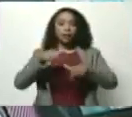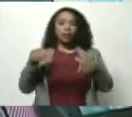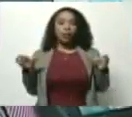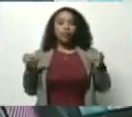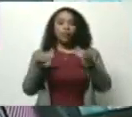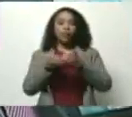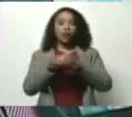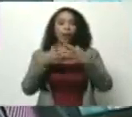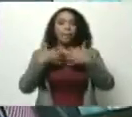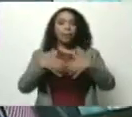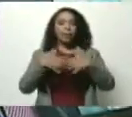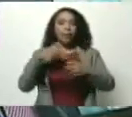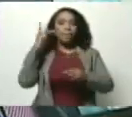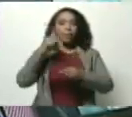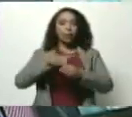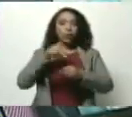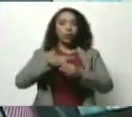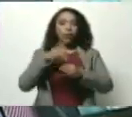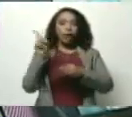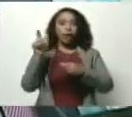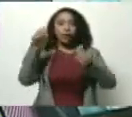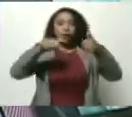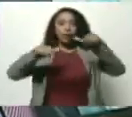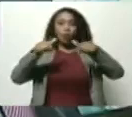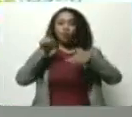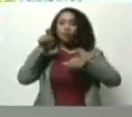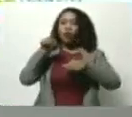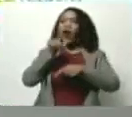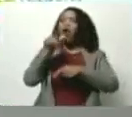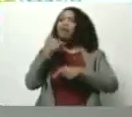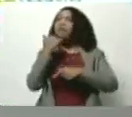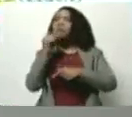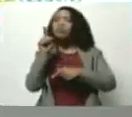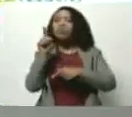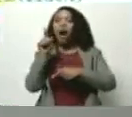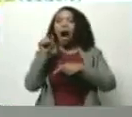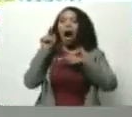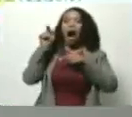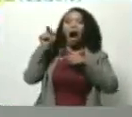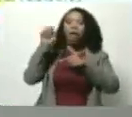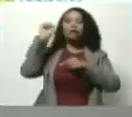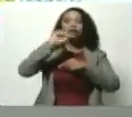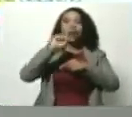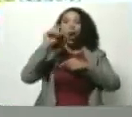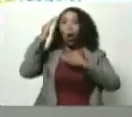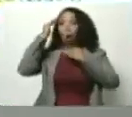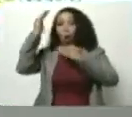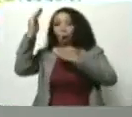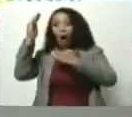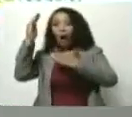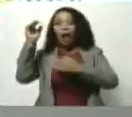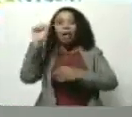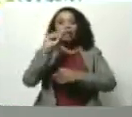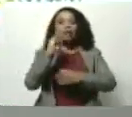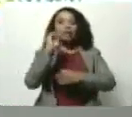petroquímica simón stalin y ahora sí hay esa ola simon